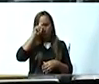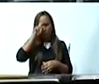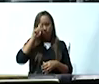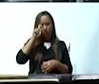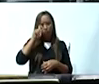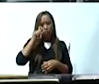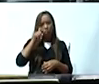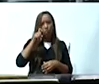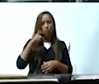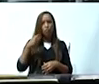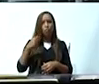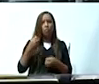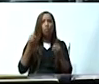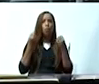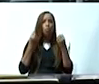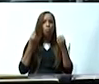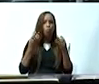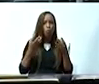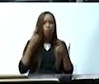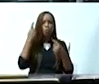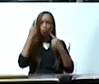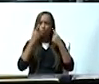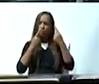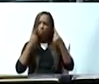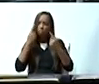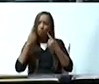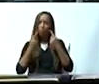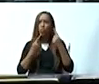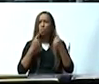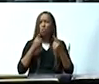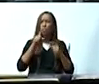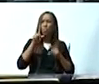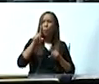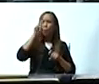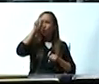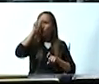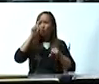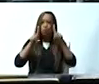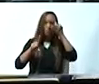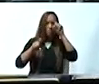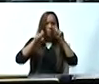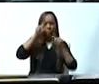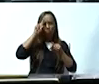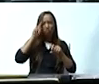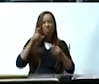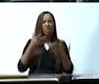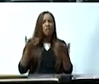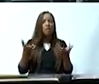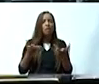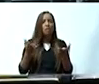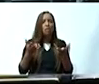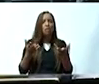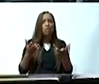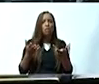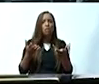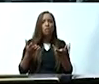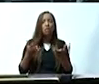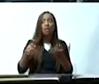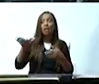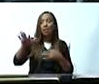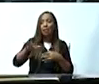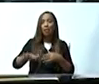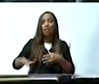resultados de la planta Punta Catalina. Sin embargo, en el día de hoy se reconoce a través